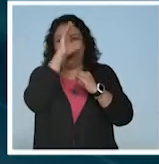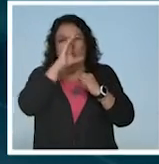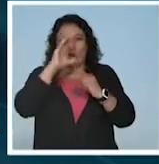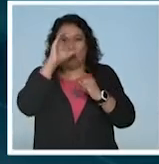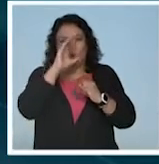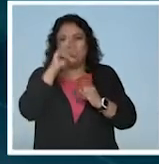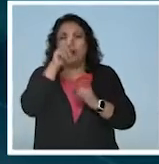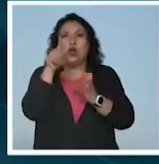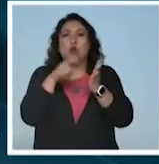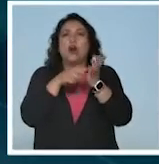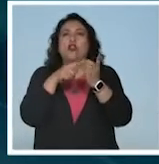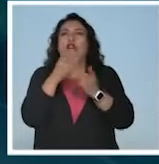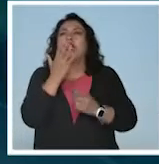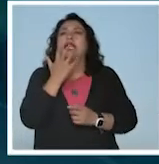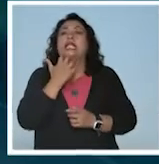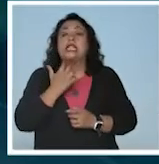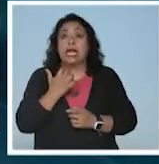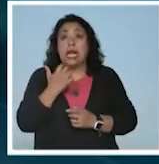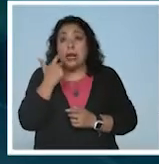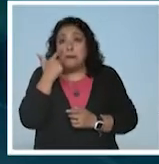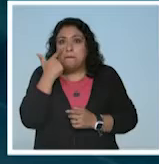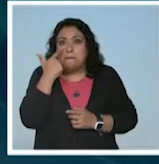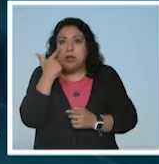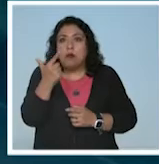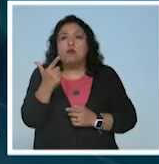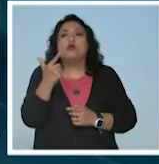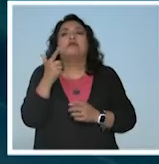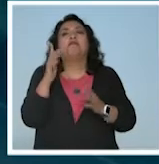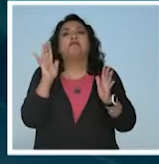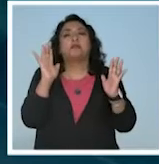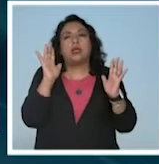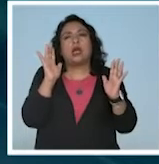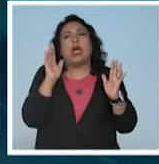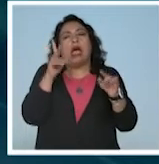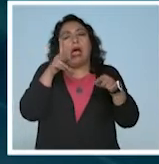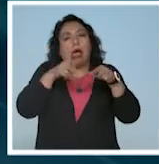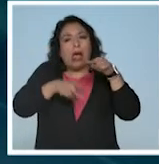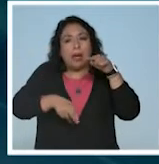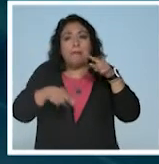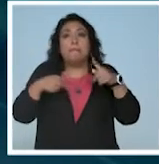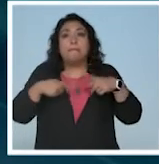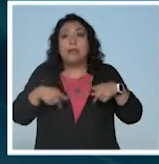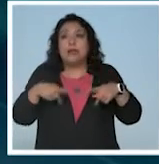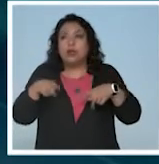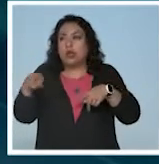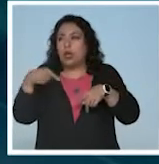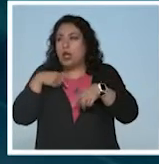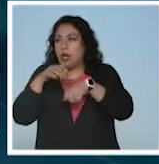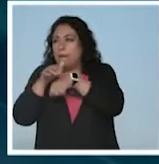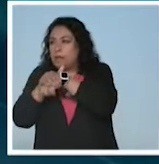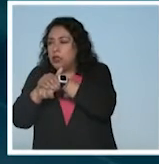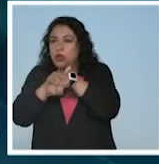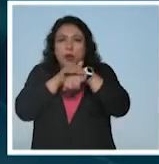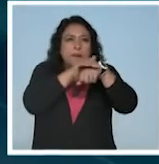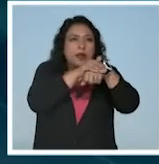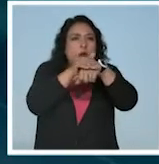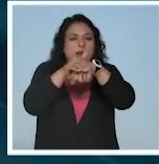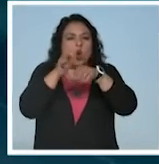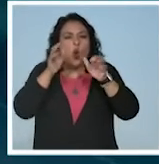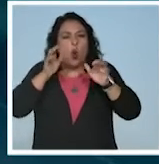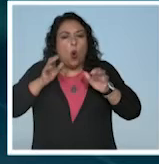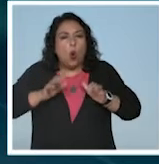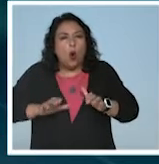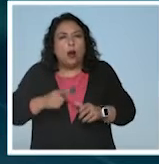Weizmann en Israel arrojó evidencias de que, al menos en parte, la gente hace amistades a partir del olor